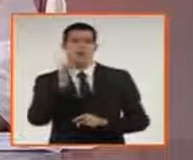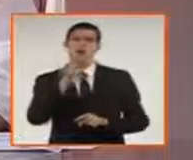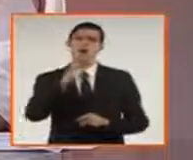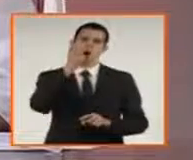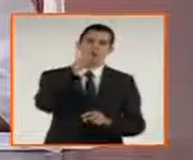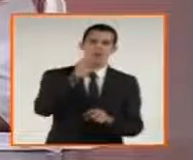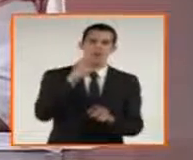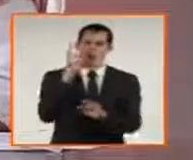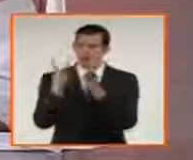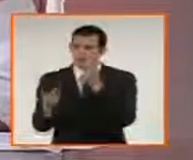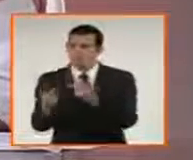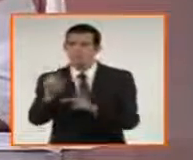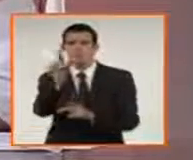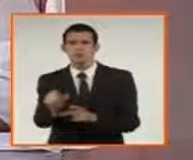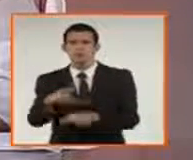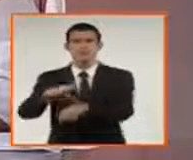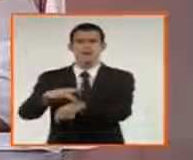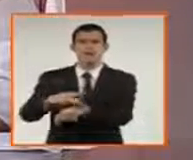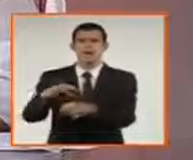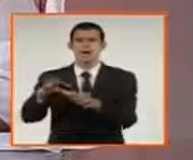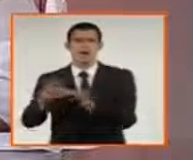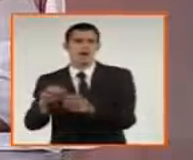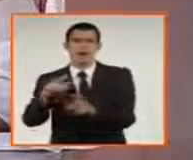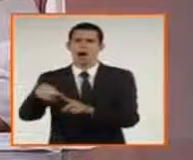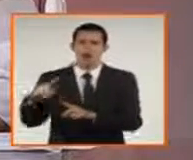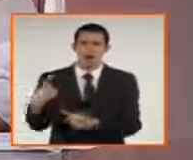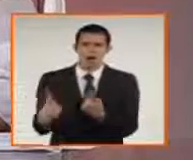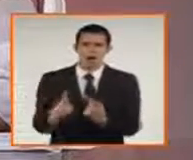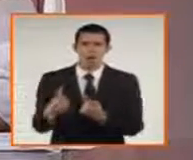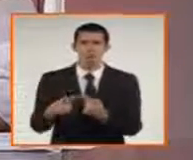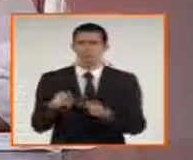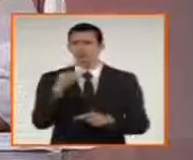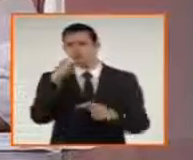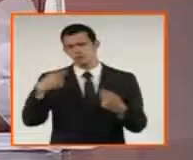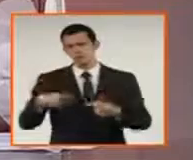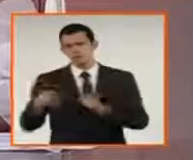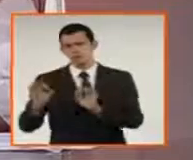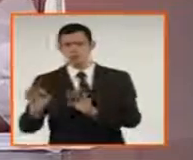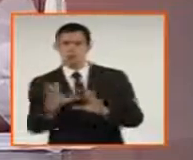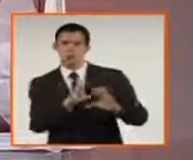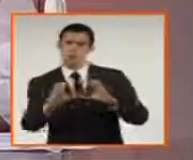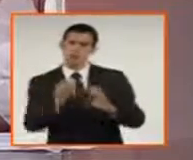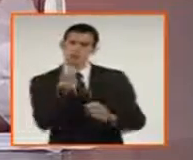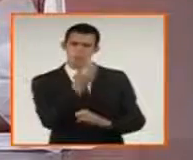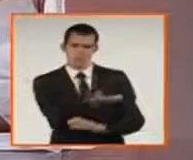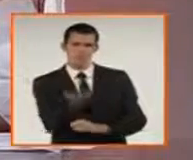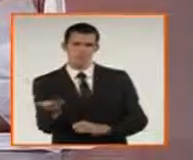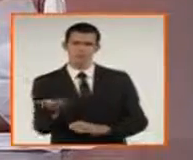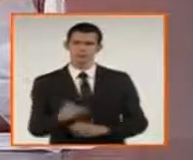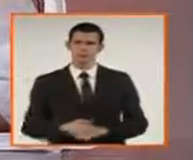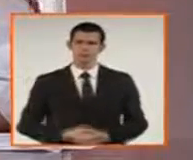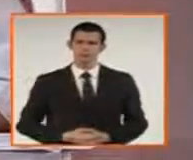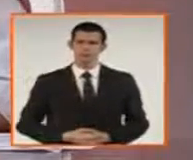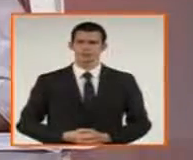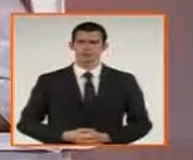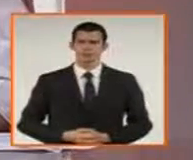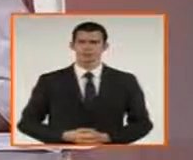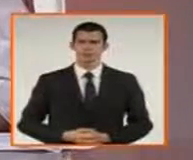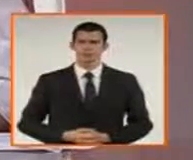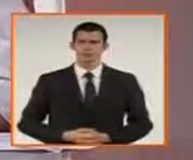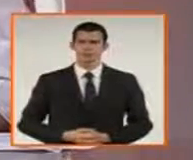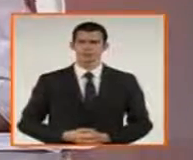cuidado. Y la pregunta que me hacía inicialmente, el parentesco en principio es